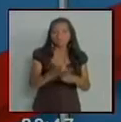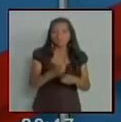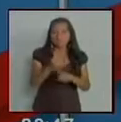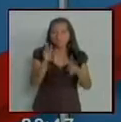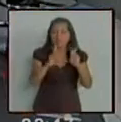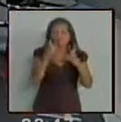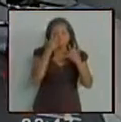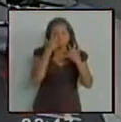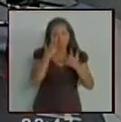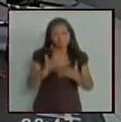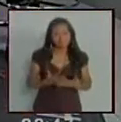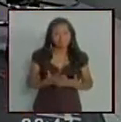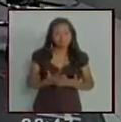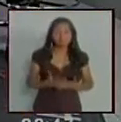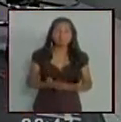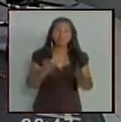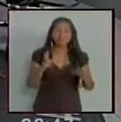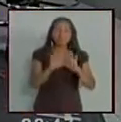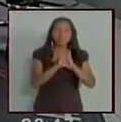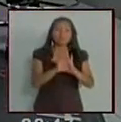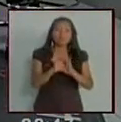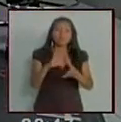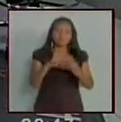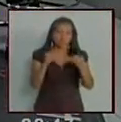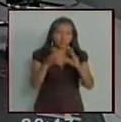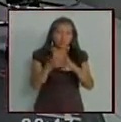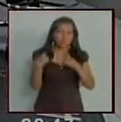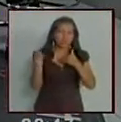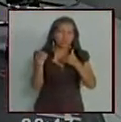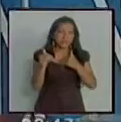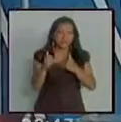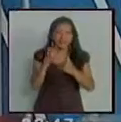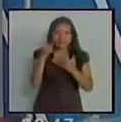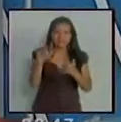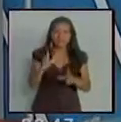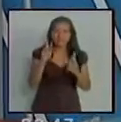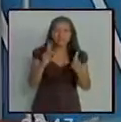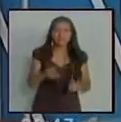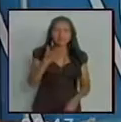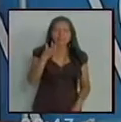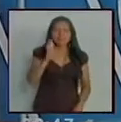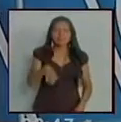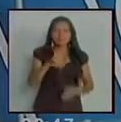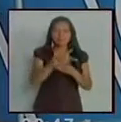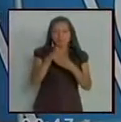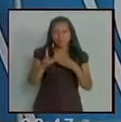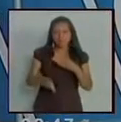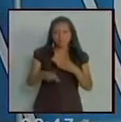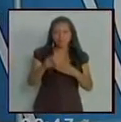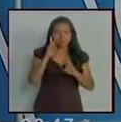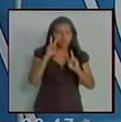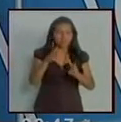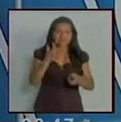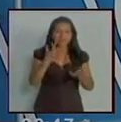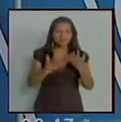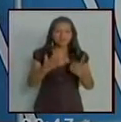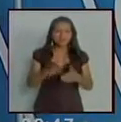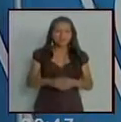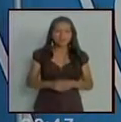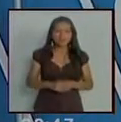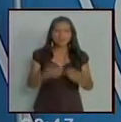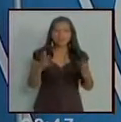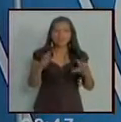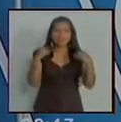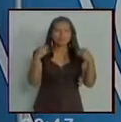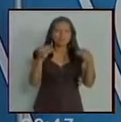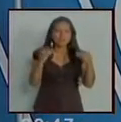triste. Yo le contaba una experiencia, doctor, muy cercana, de un mal profesional que seguramente me está viendo en este momento, ¿no? Que vendió